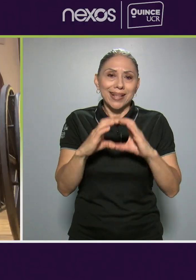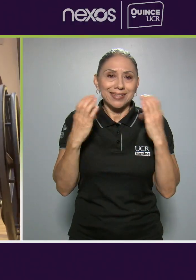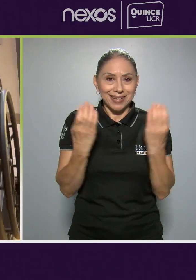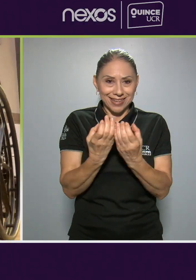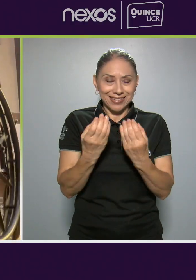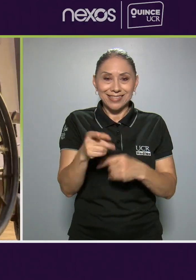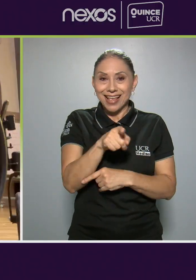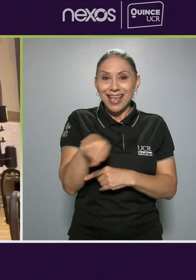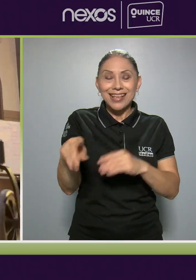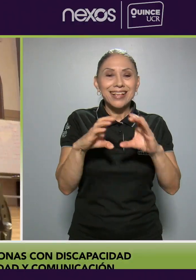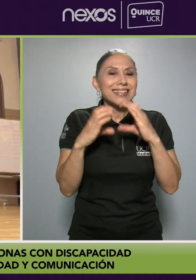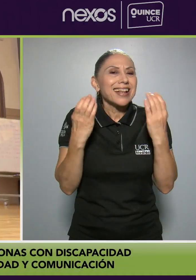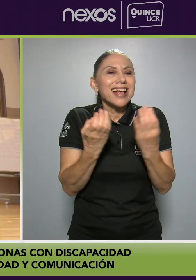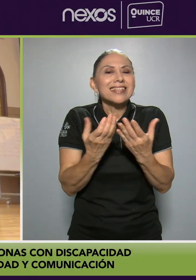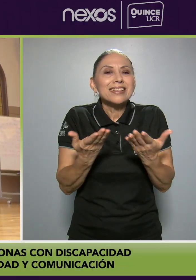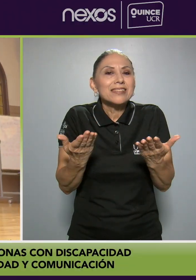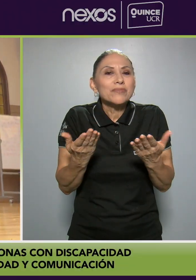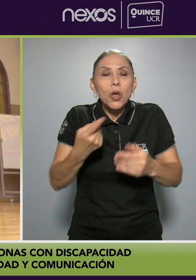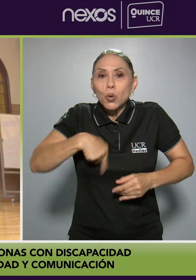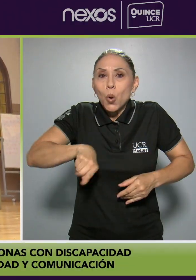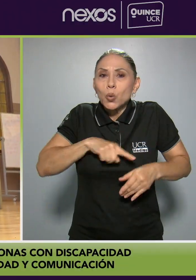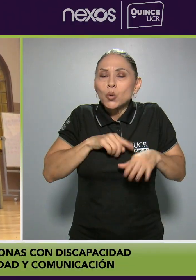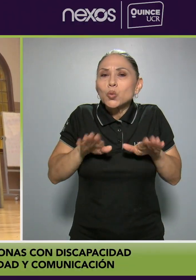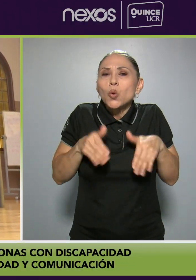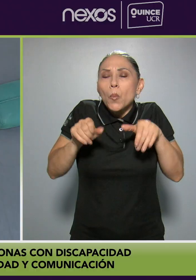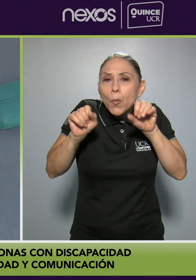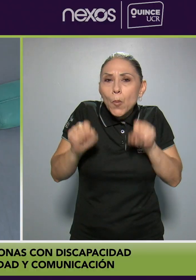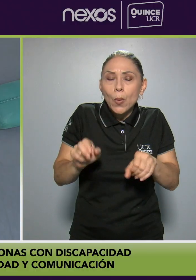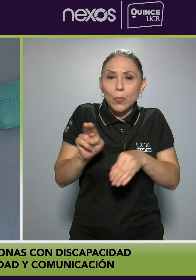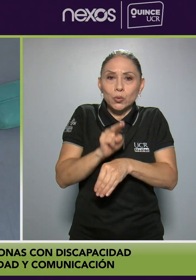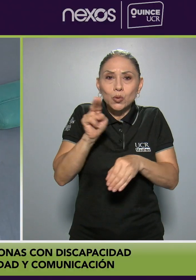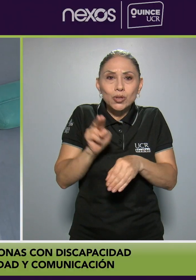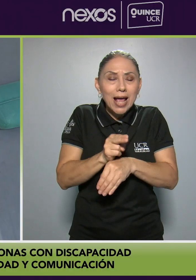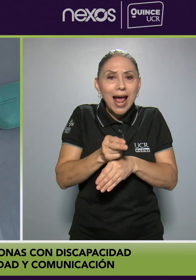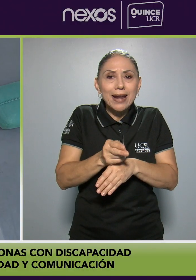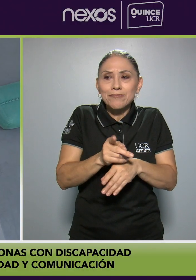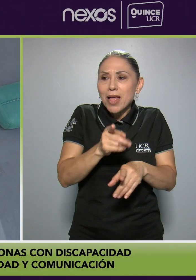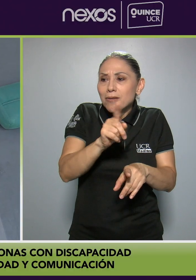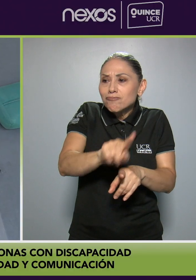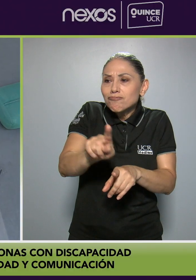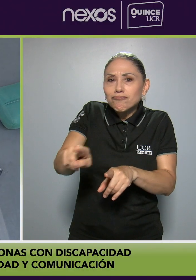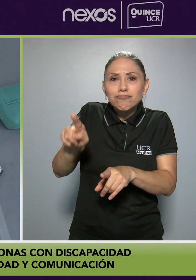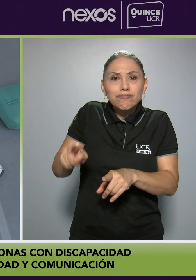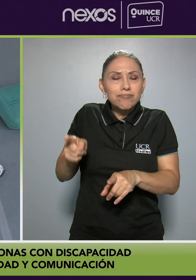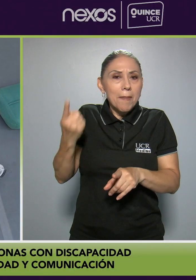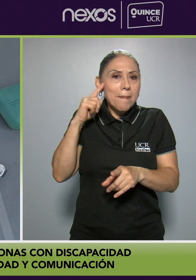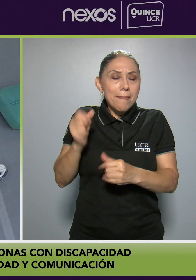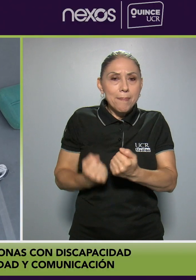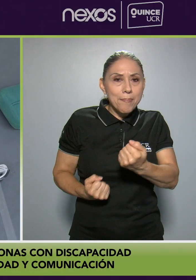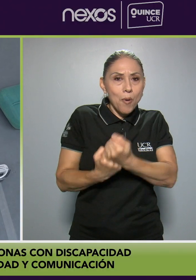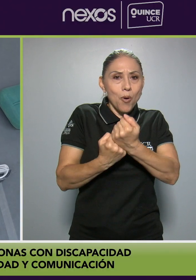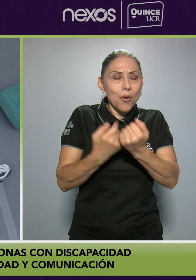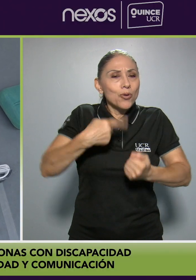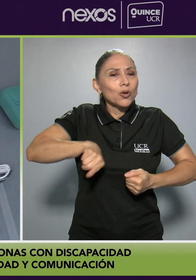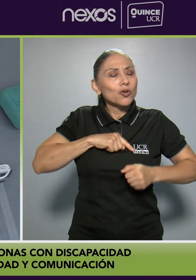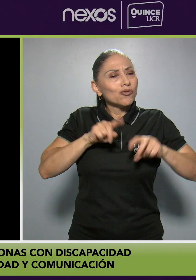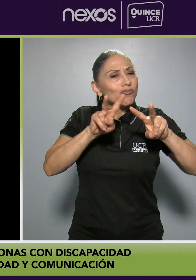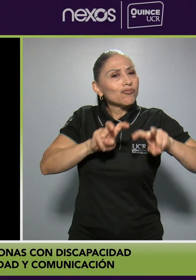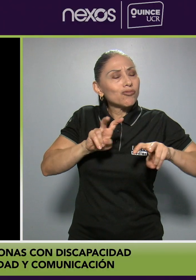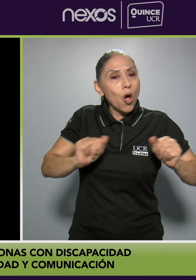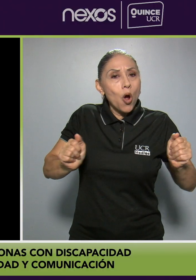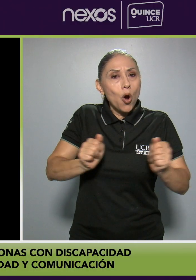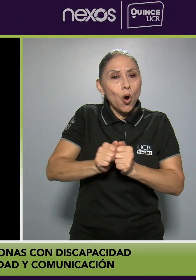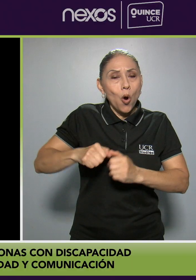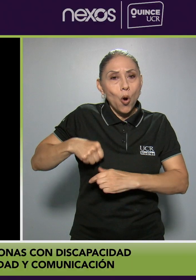clases era cómo podíamos utilizar los dispositivos de apoyo. Entonces en eso era la exploración, cómo explorábamos con muletas,